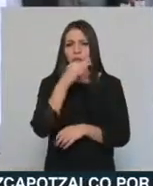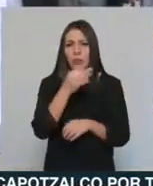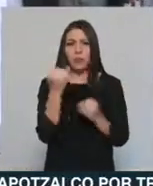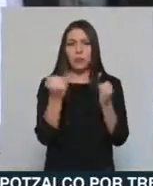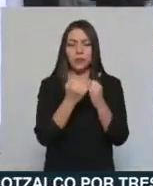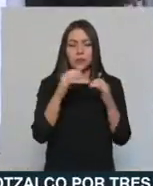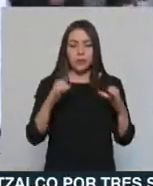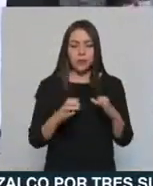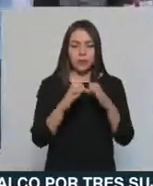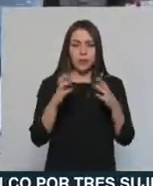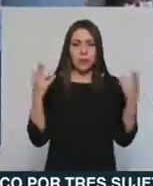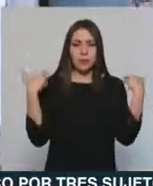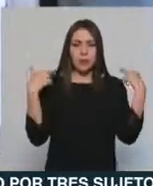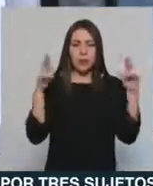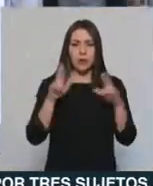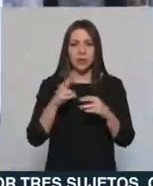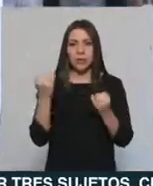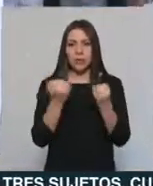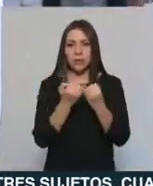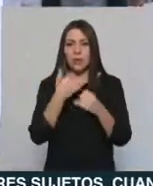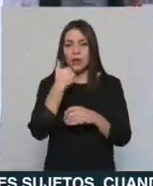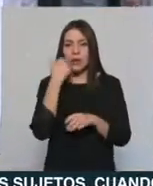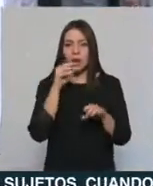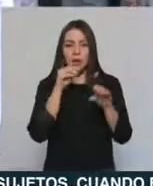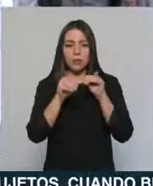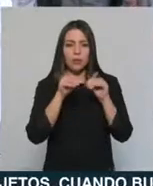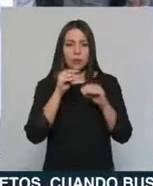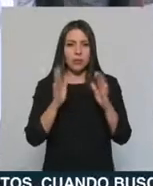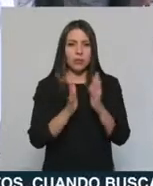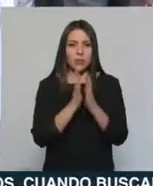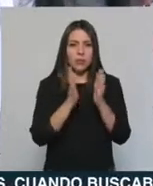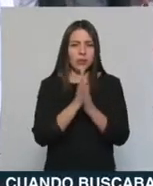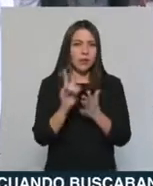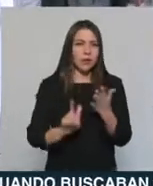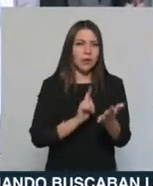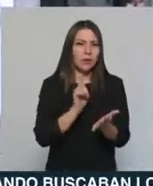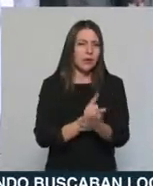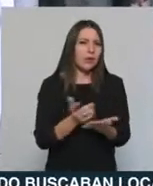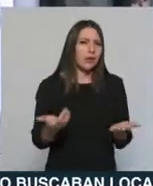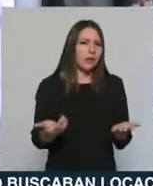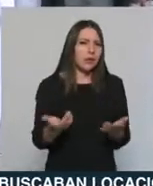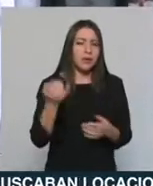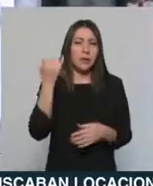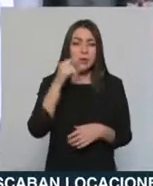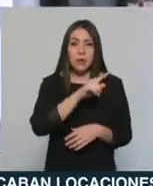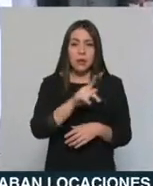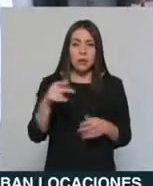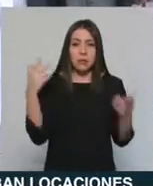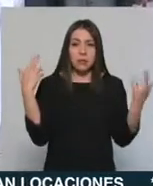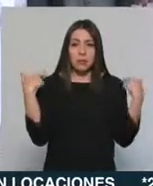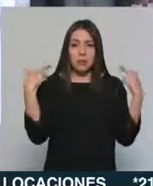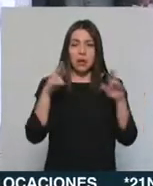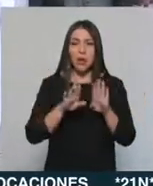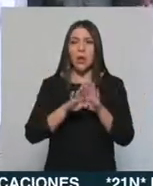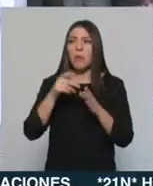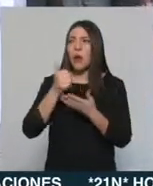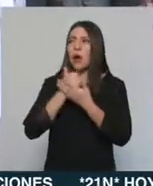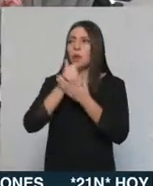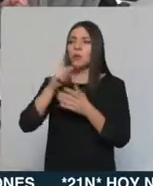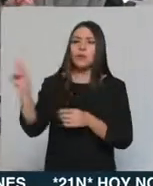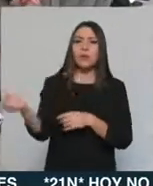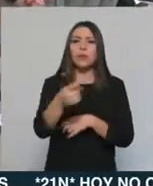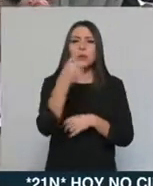magisterio quien va a participar en la creación de estas leyes secundarias. ¿No sería como darles un cheque en blanco? Y bueno, usted como especialista en